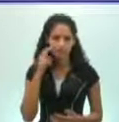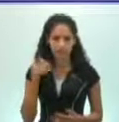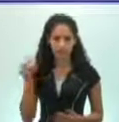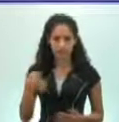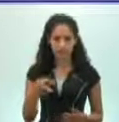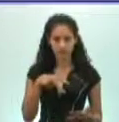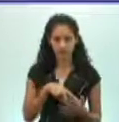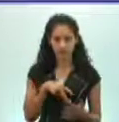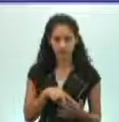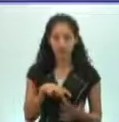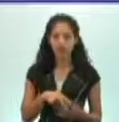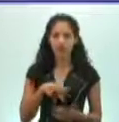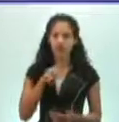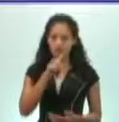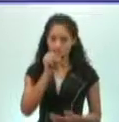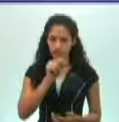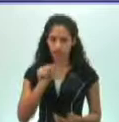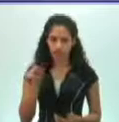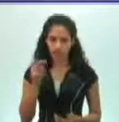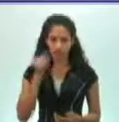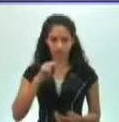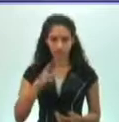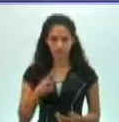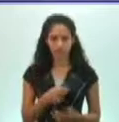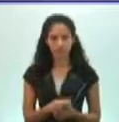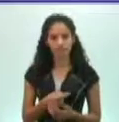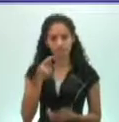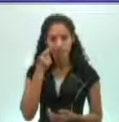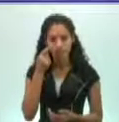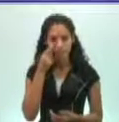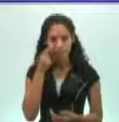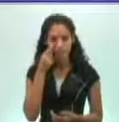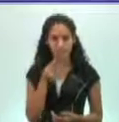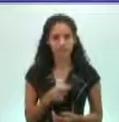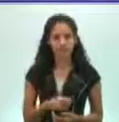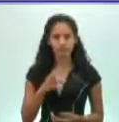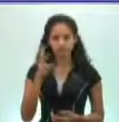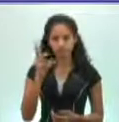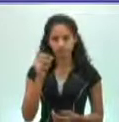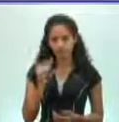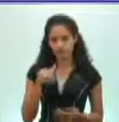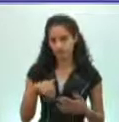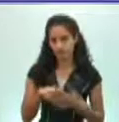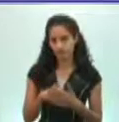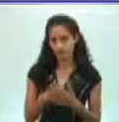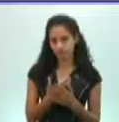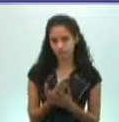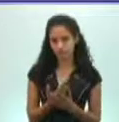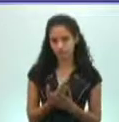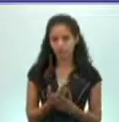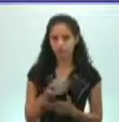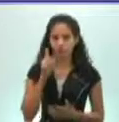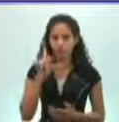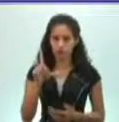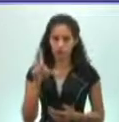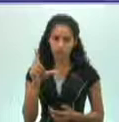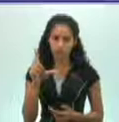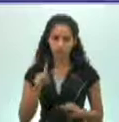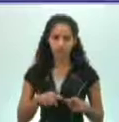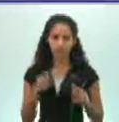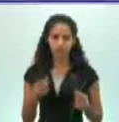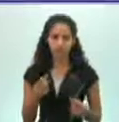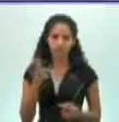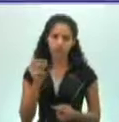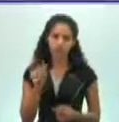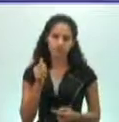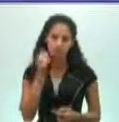Nuevamente te invito a ir al gráfico. Habrás notado que ese día fue el lunes porque es el